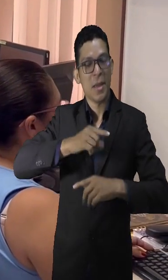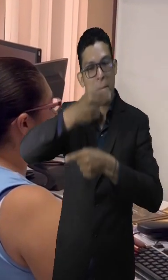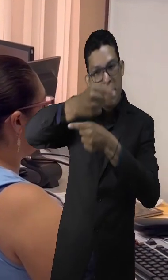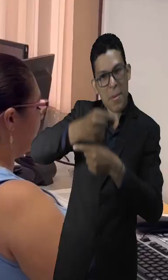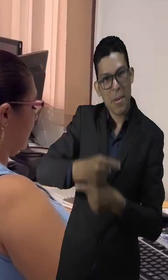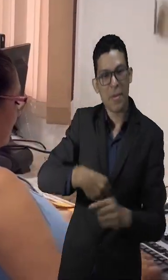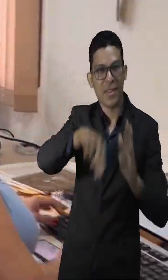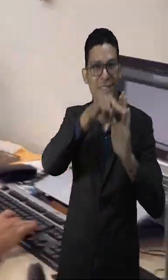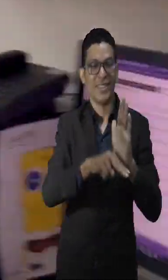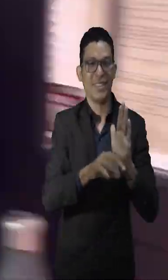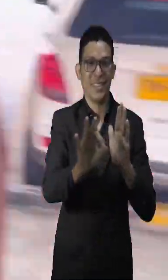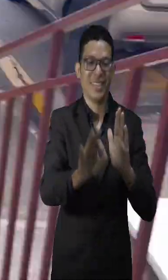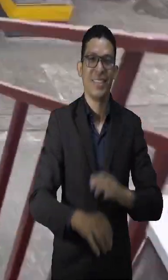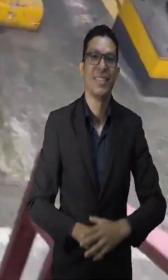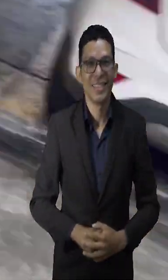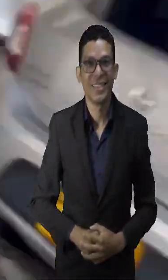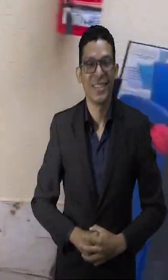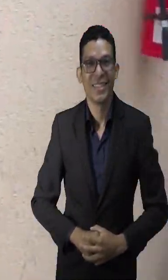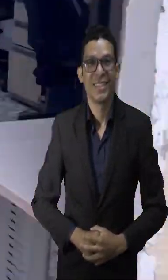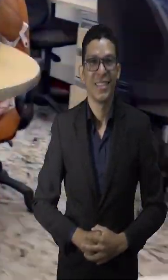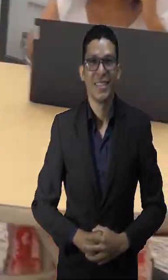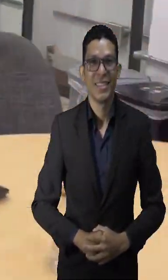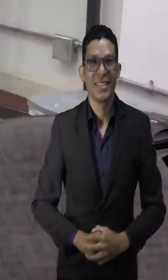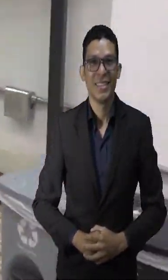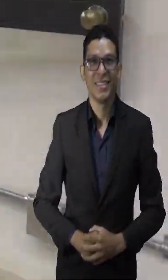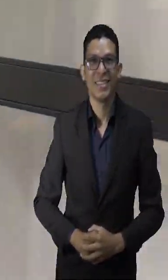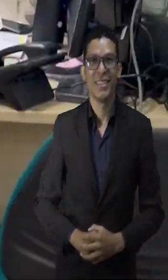de la normatividad.